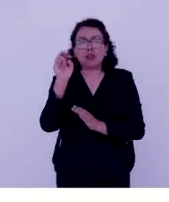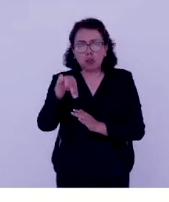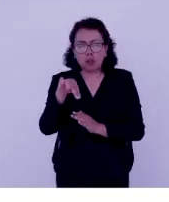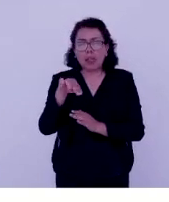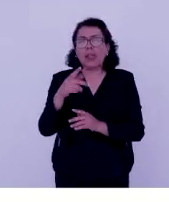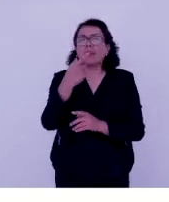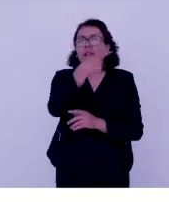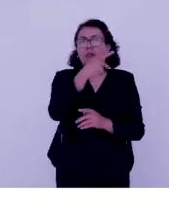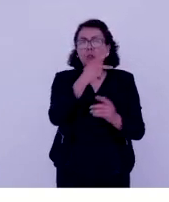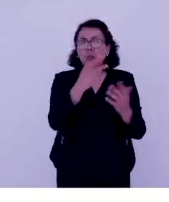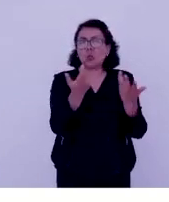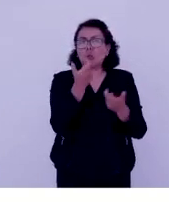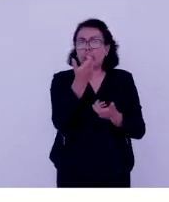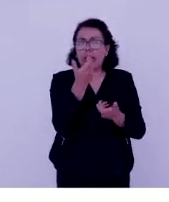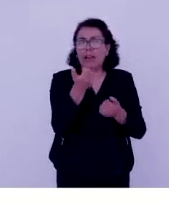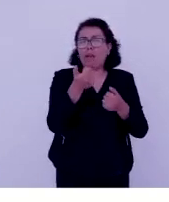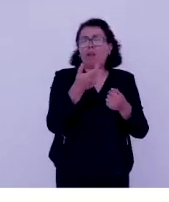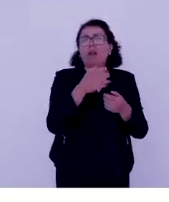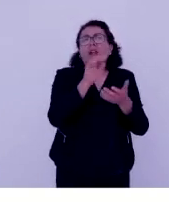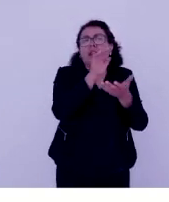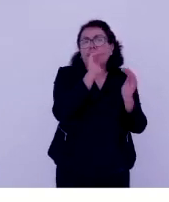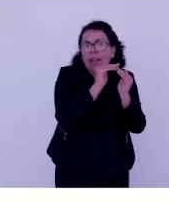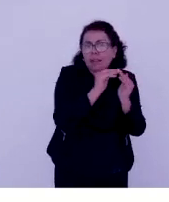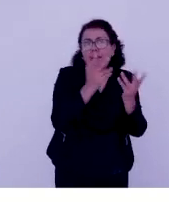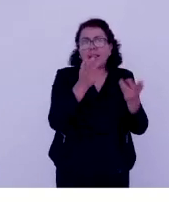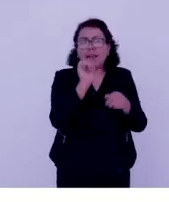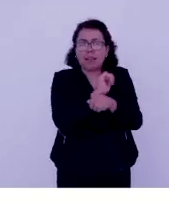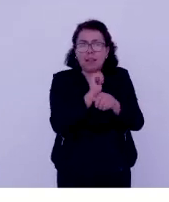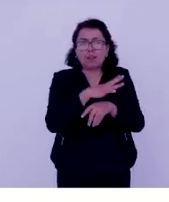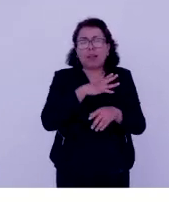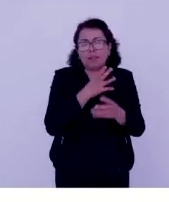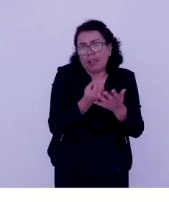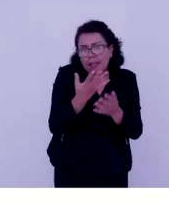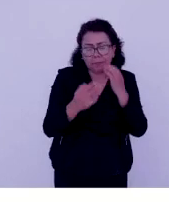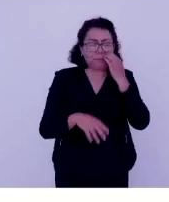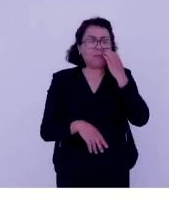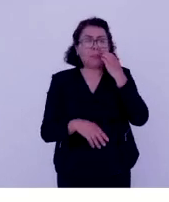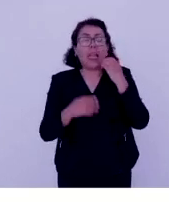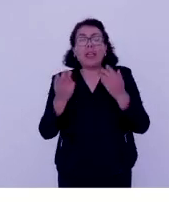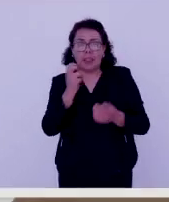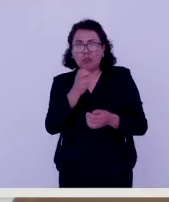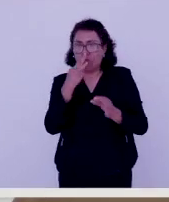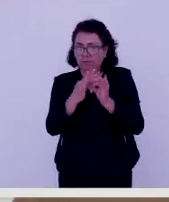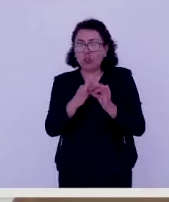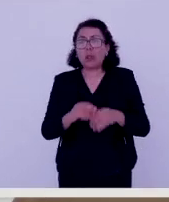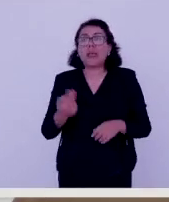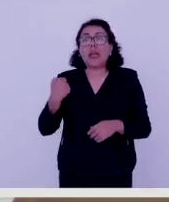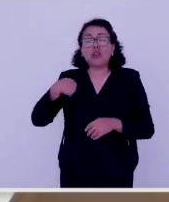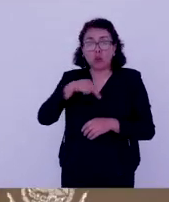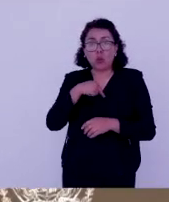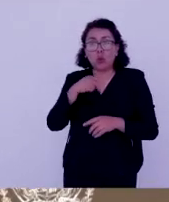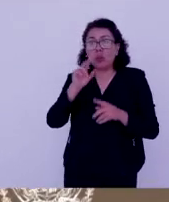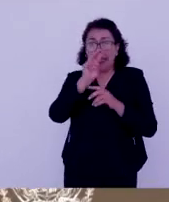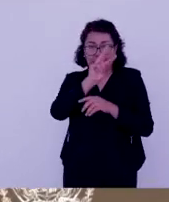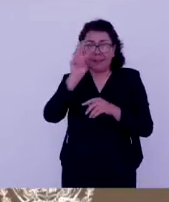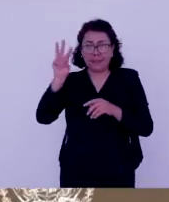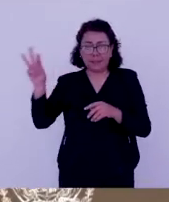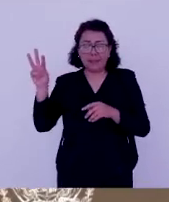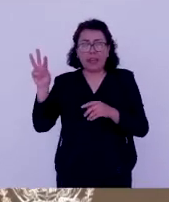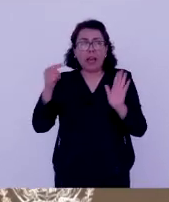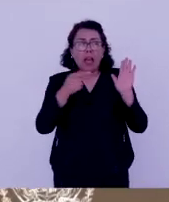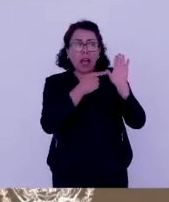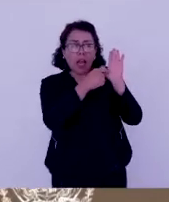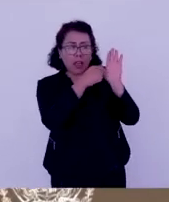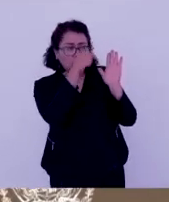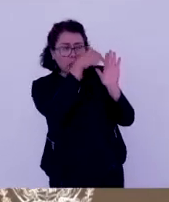ello cumplimos nuestros deberes como servidores públicos en cuanto a procedimientos administrativos en el sitio web se habilitó un espacio